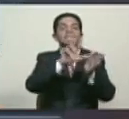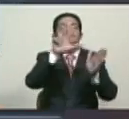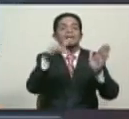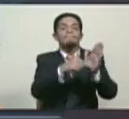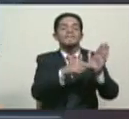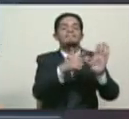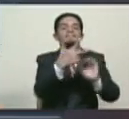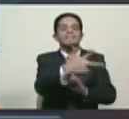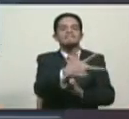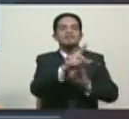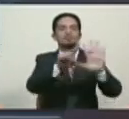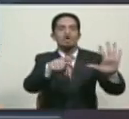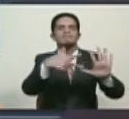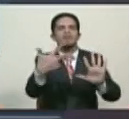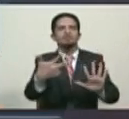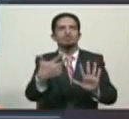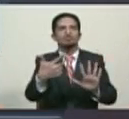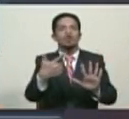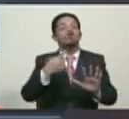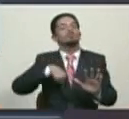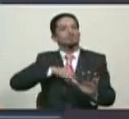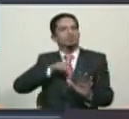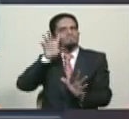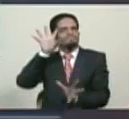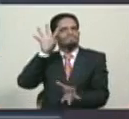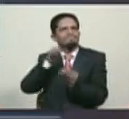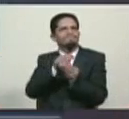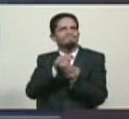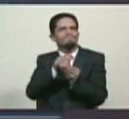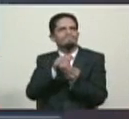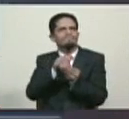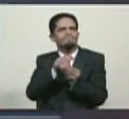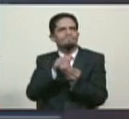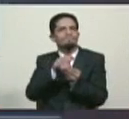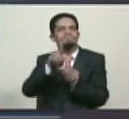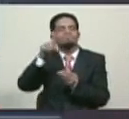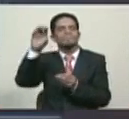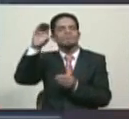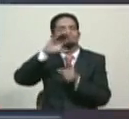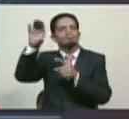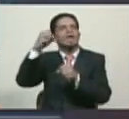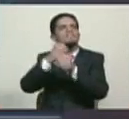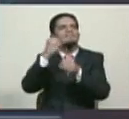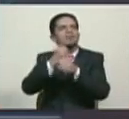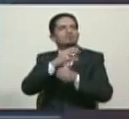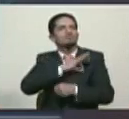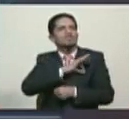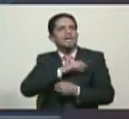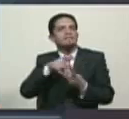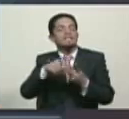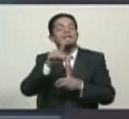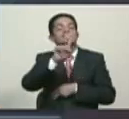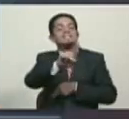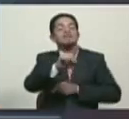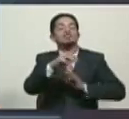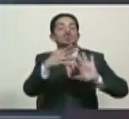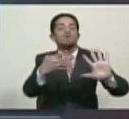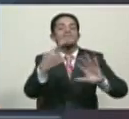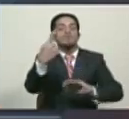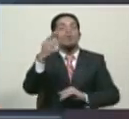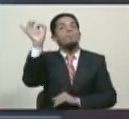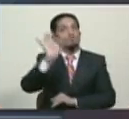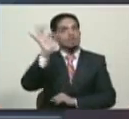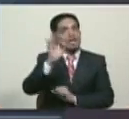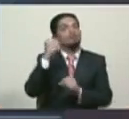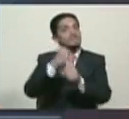asuntos, podemos concluir que la Sala de Casación Social obtuvo un 191% de